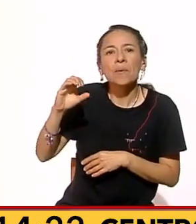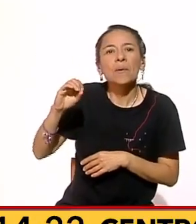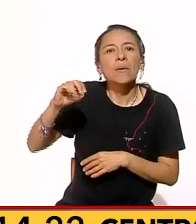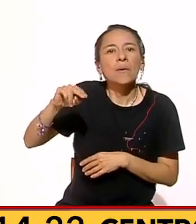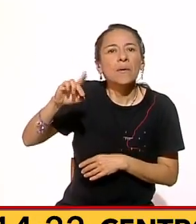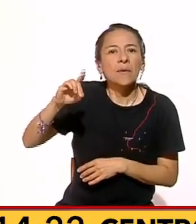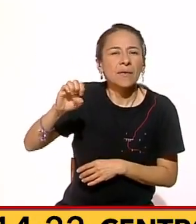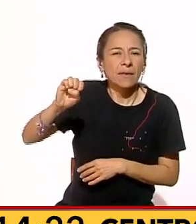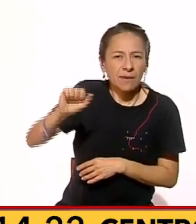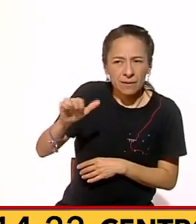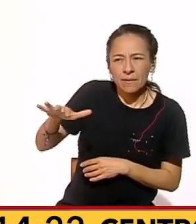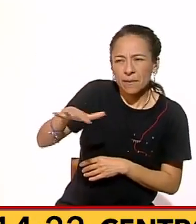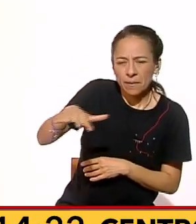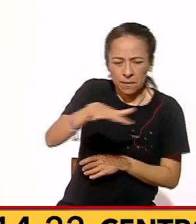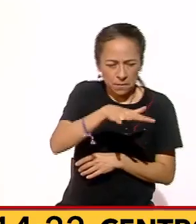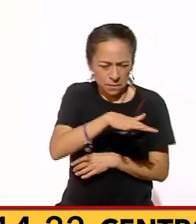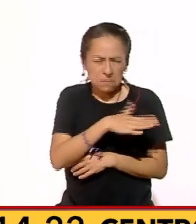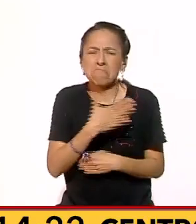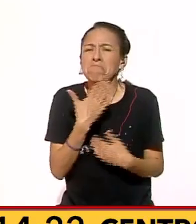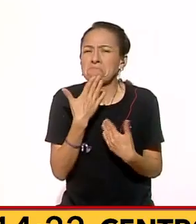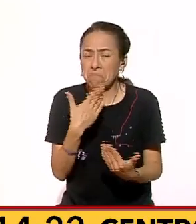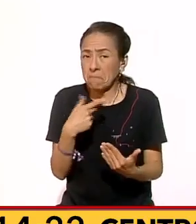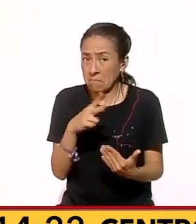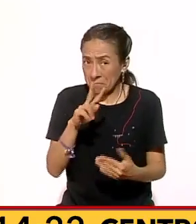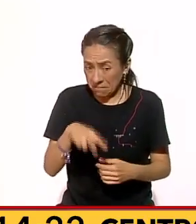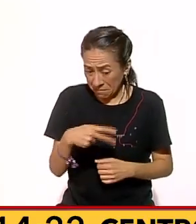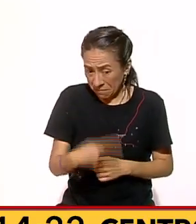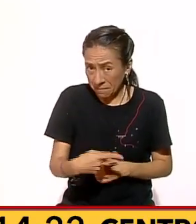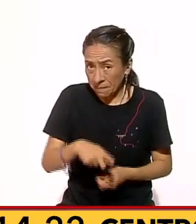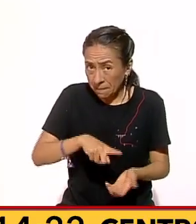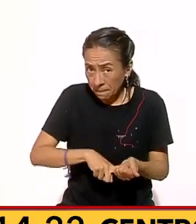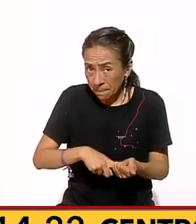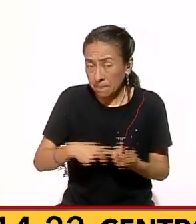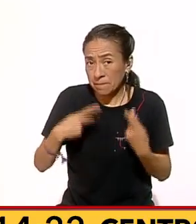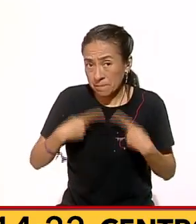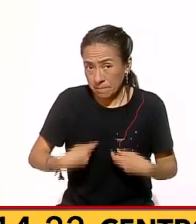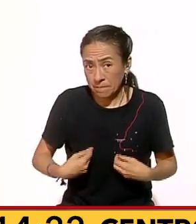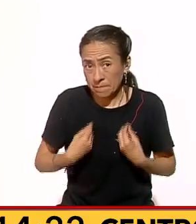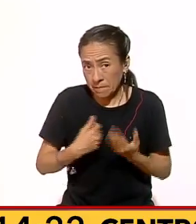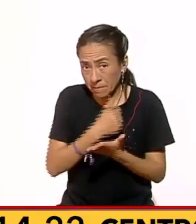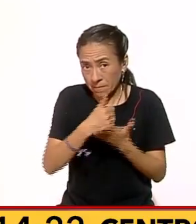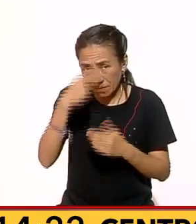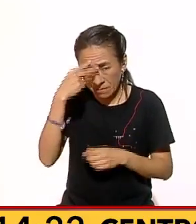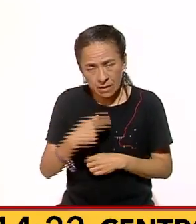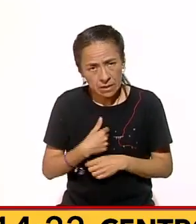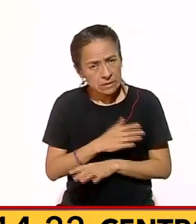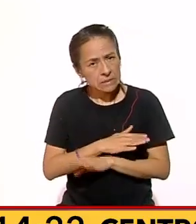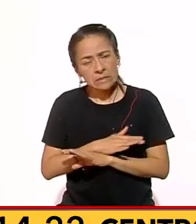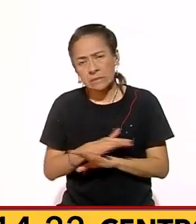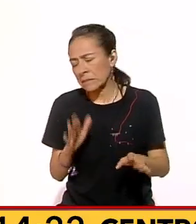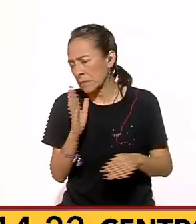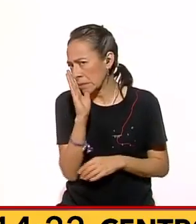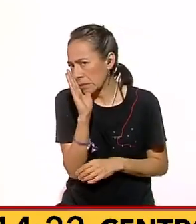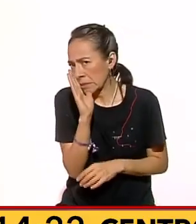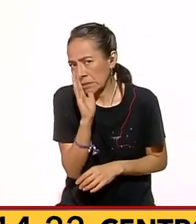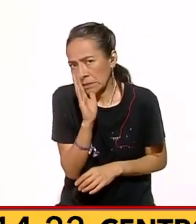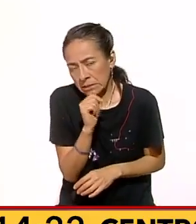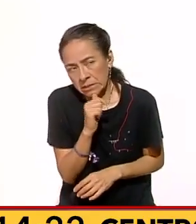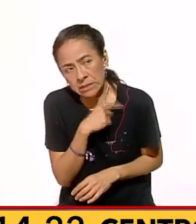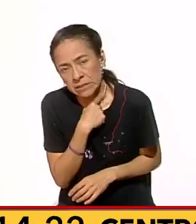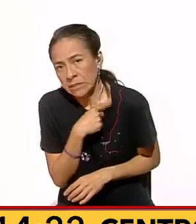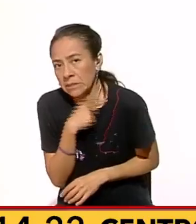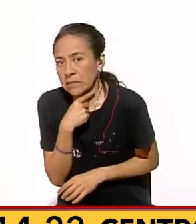muy real que para muchos capitalinos pues ya resulta prácticamente impagable el cubrir las rentas que